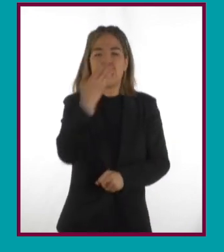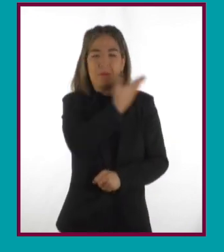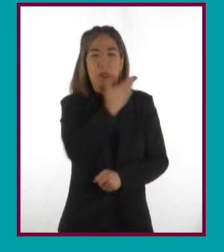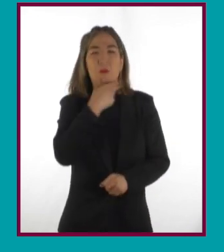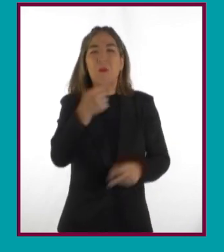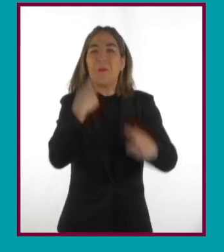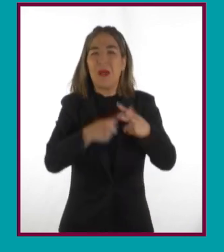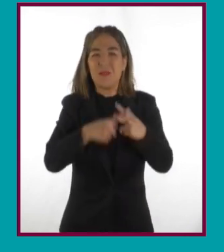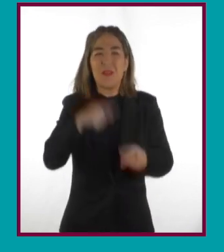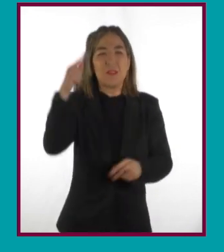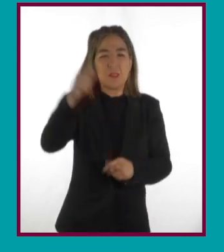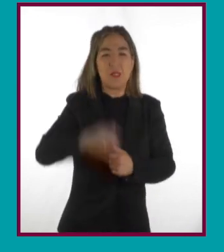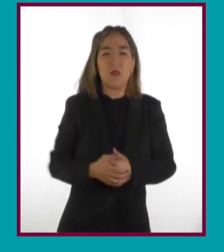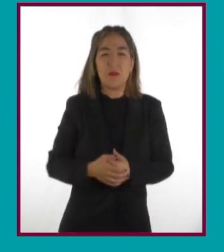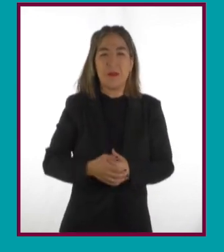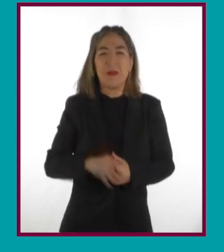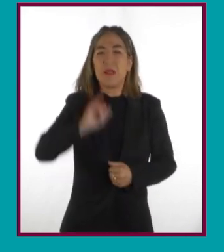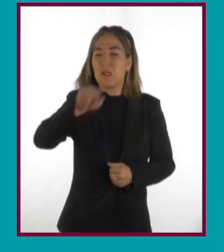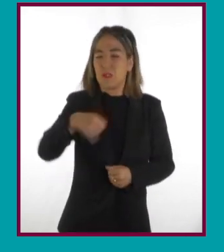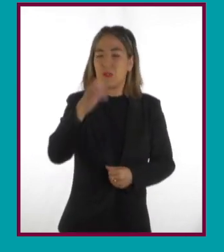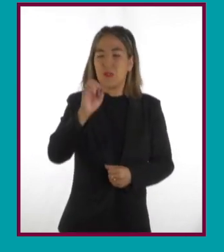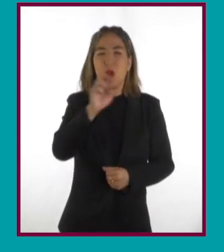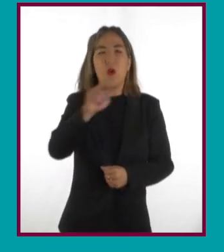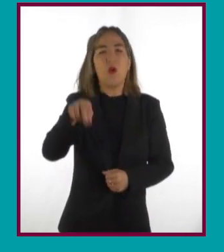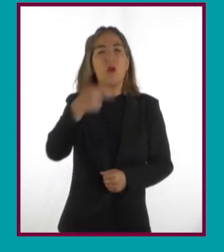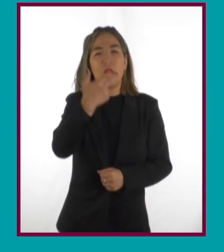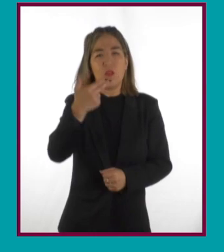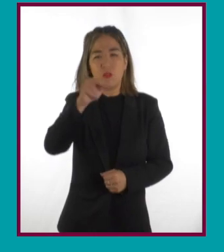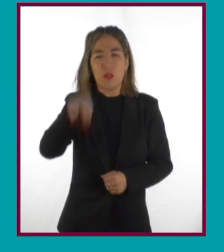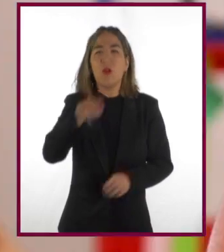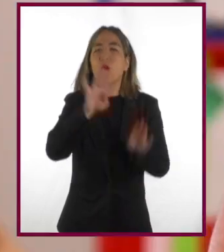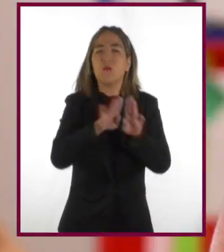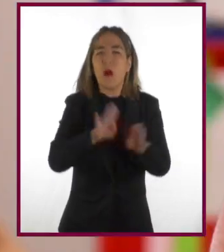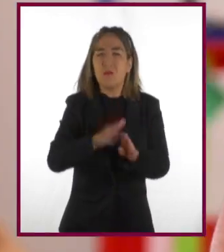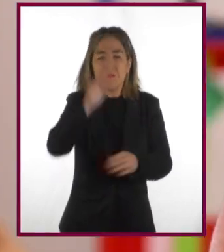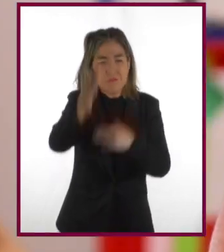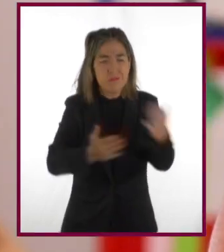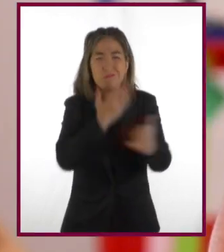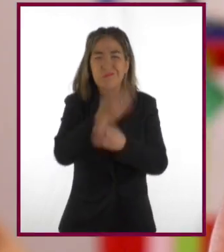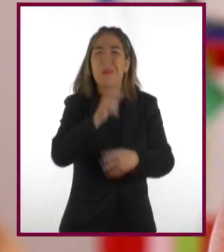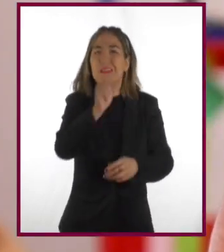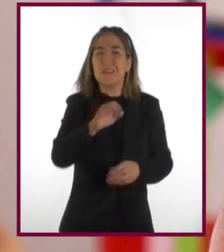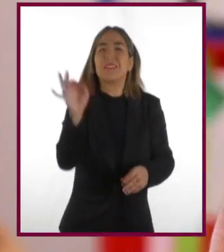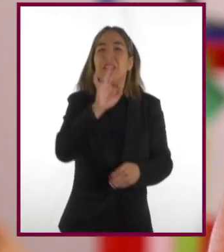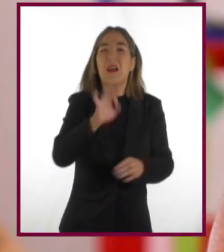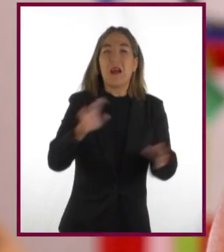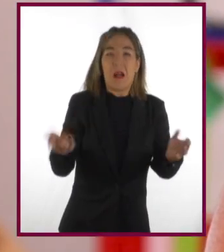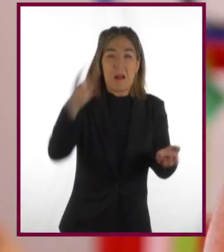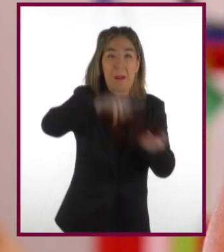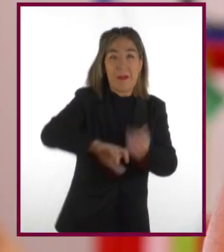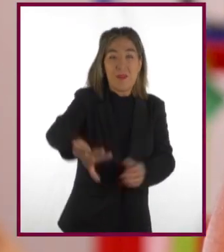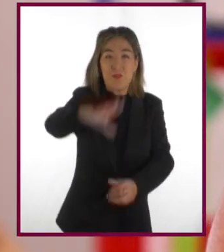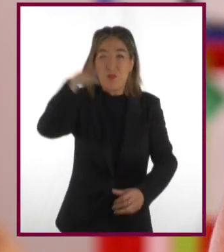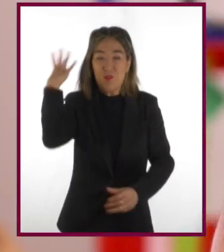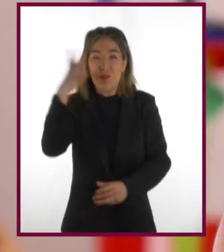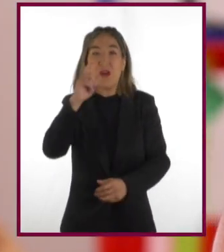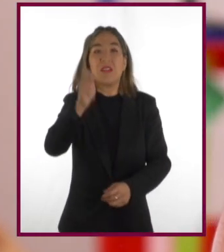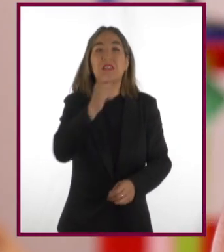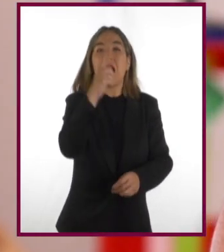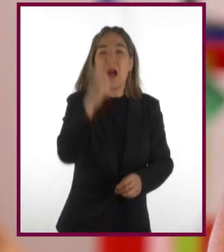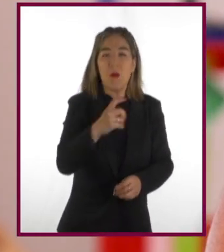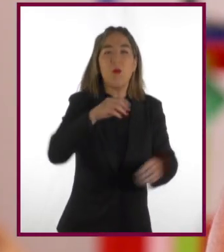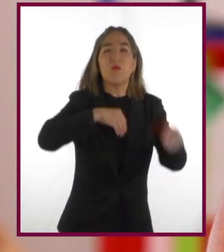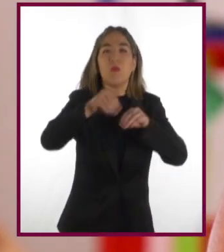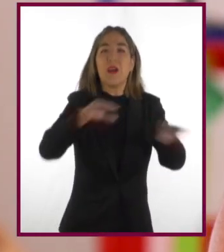1933, el matemático francés Jean Leray probó que existían soluciones regulares cuando en la velocidad de los fluidos no